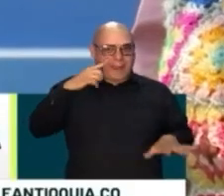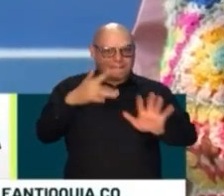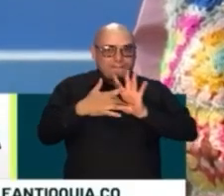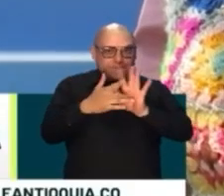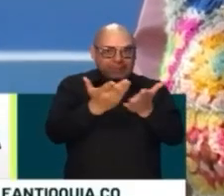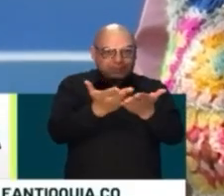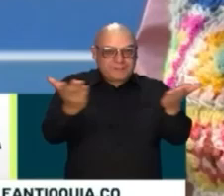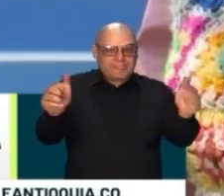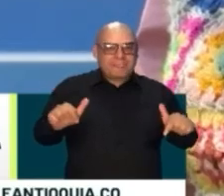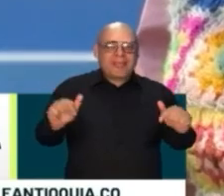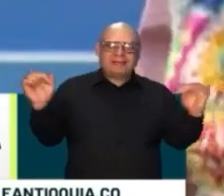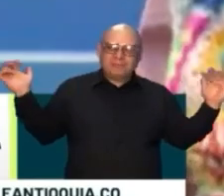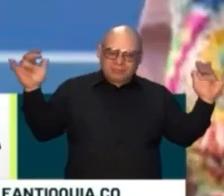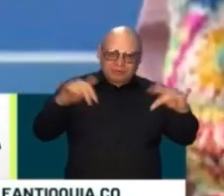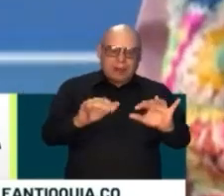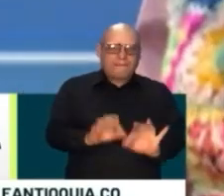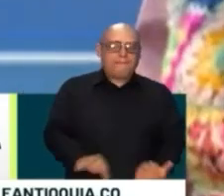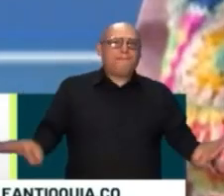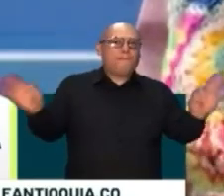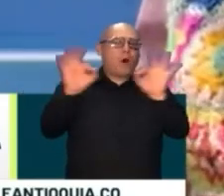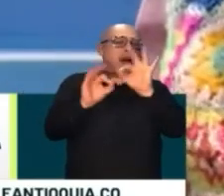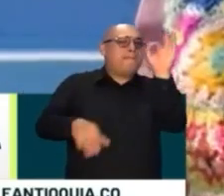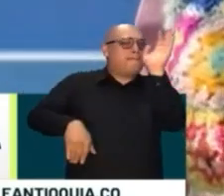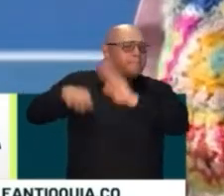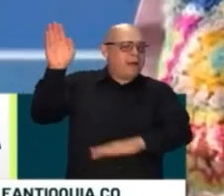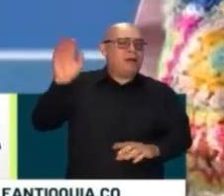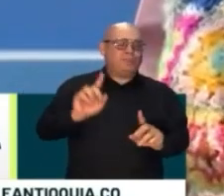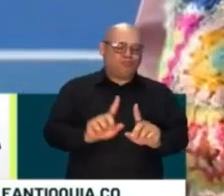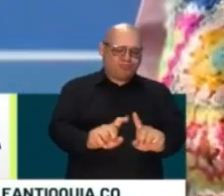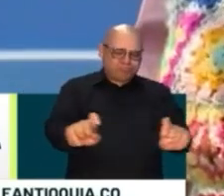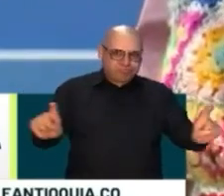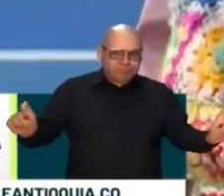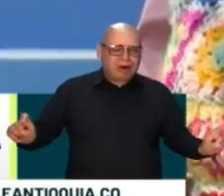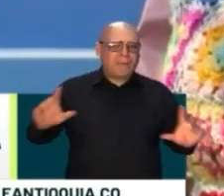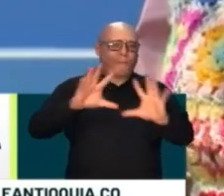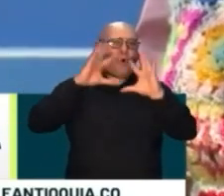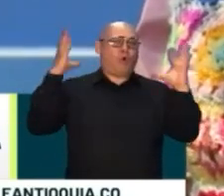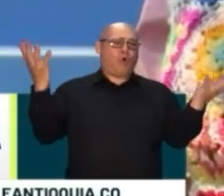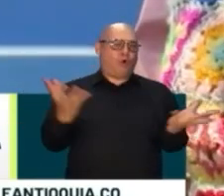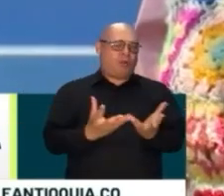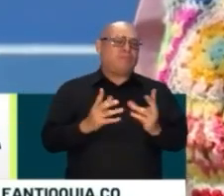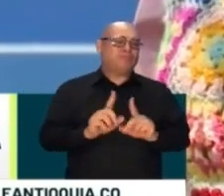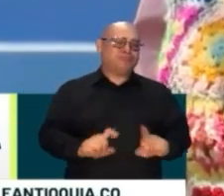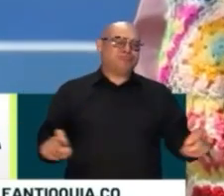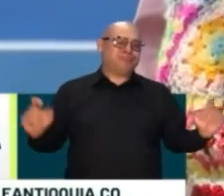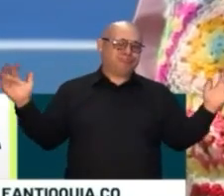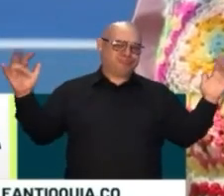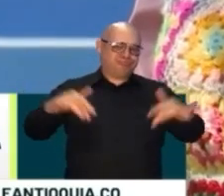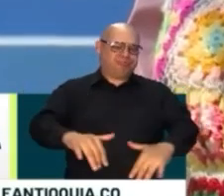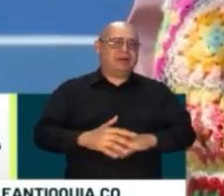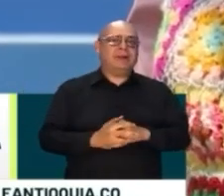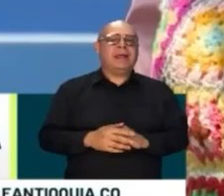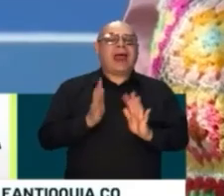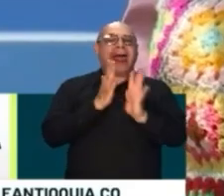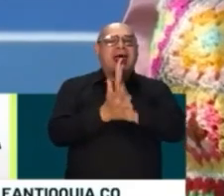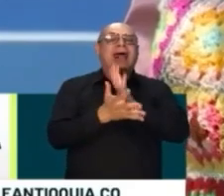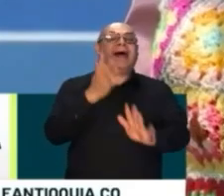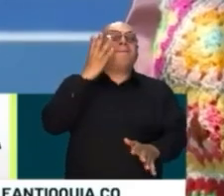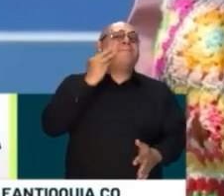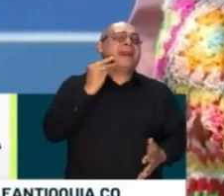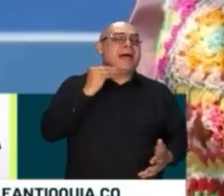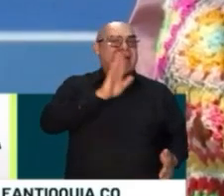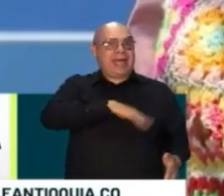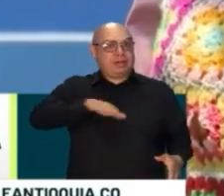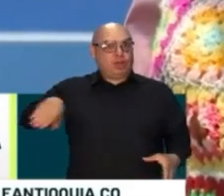el evento más importante sobre biodiversidad a nivel mundial vamos a contarle las hermosas experiencias que tenemos en nuestro